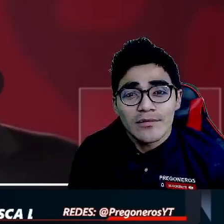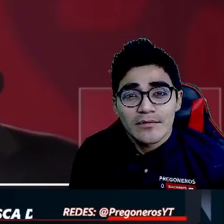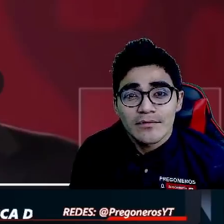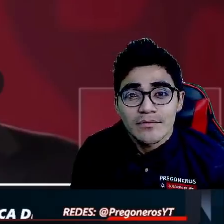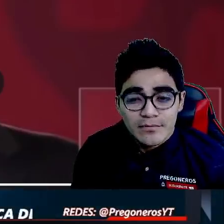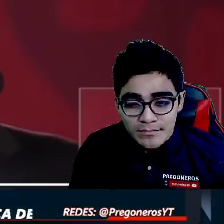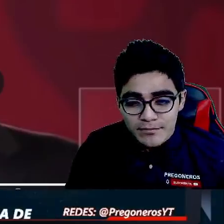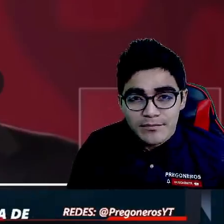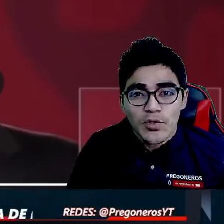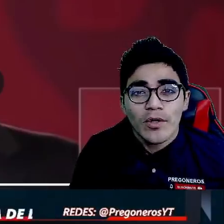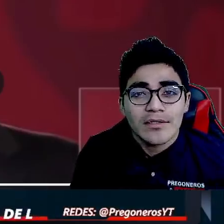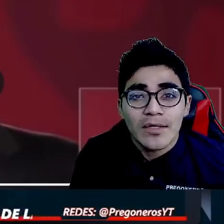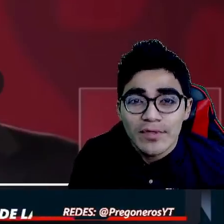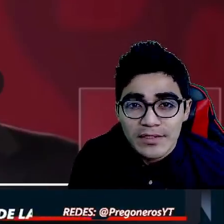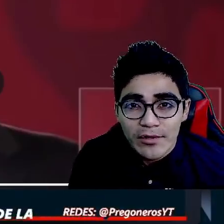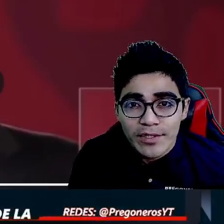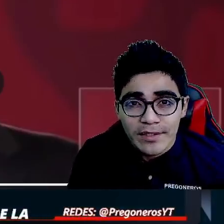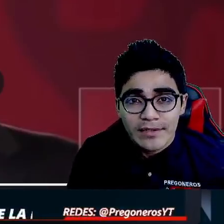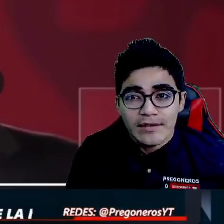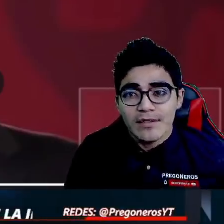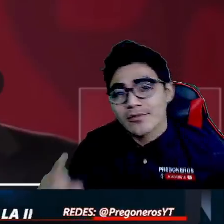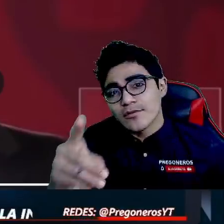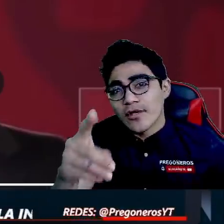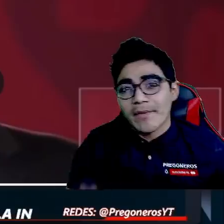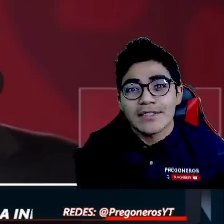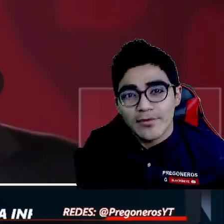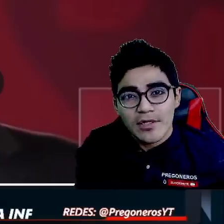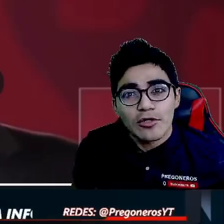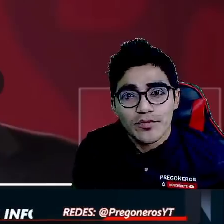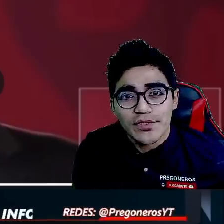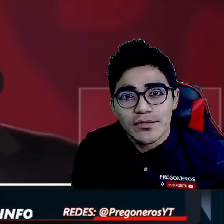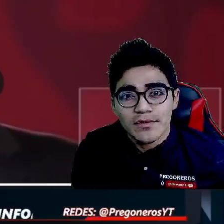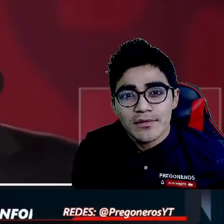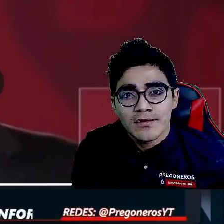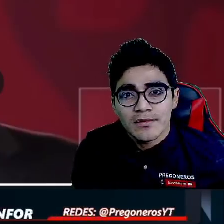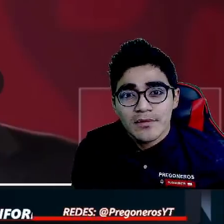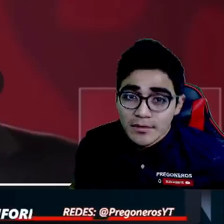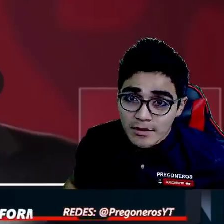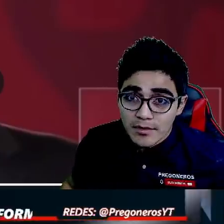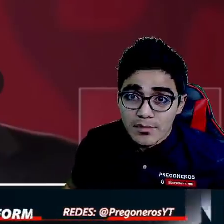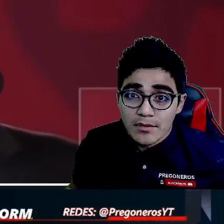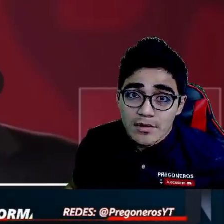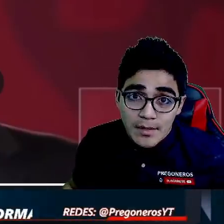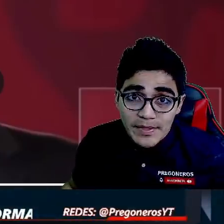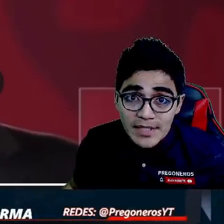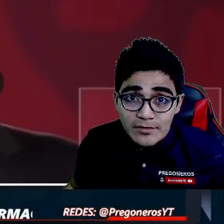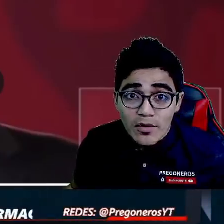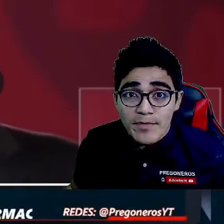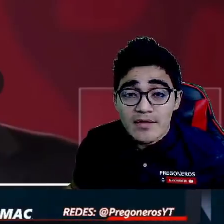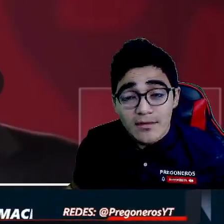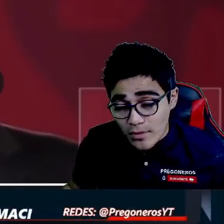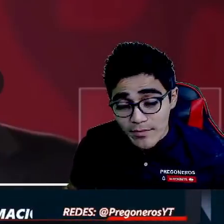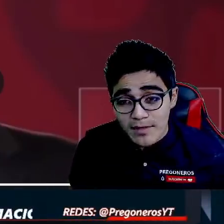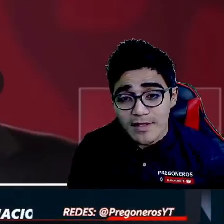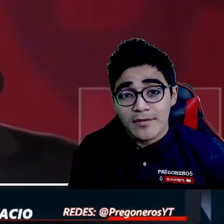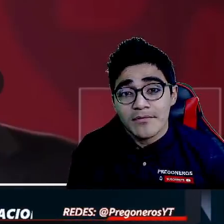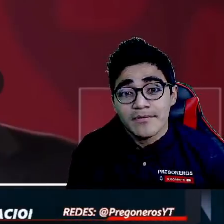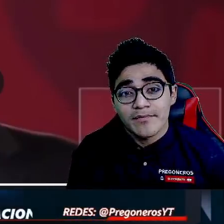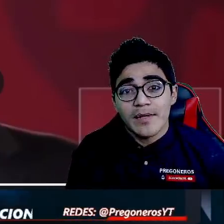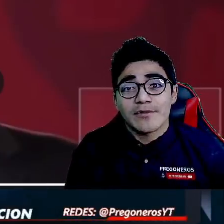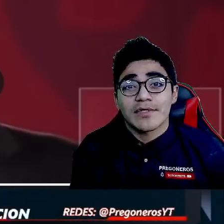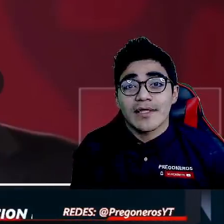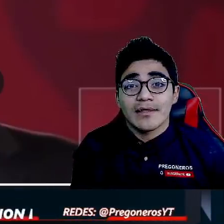todo, llegó hasta donde está ahorita, y eso es lo que más le duele a la oposición. Y a pesar todavía de